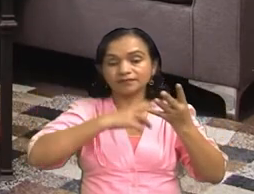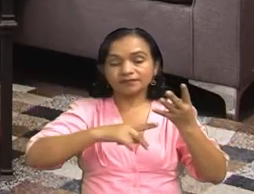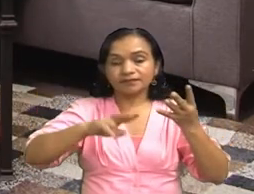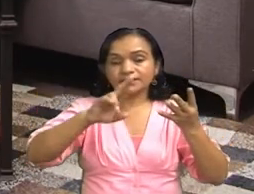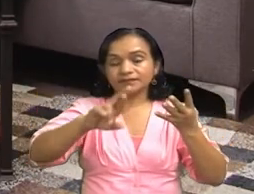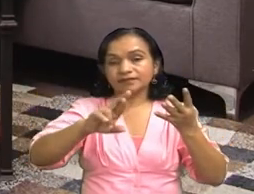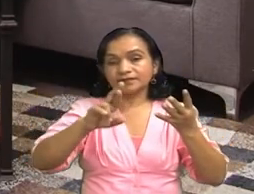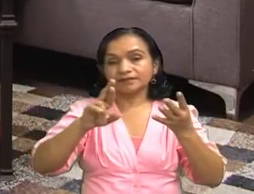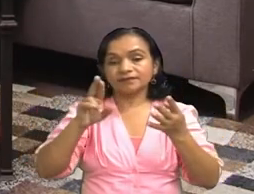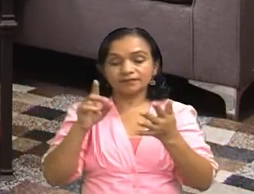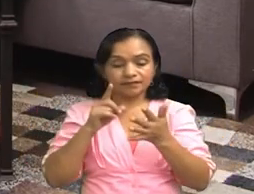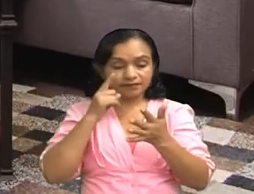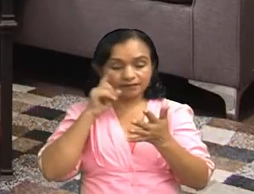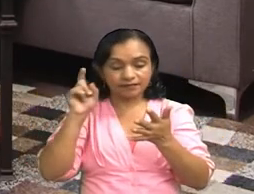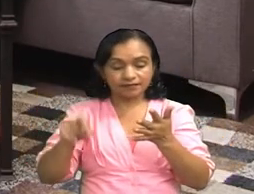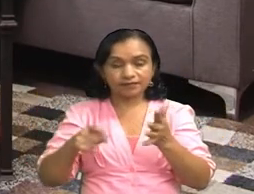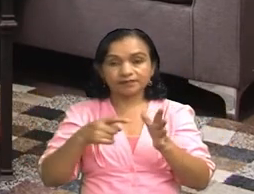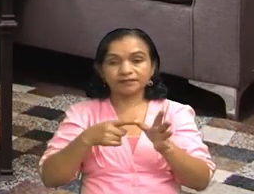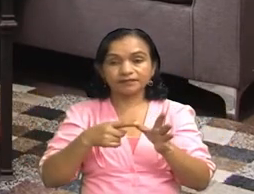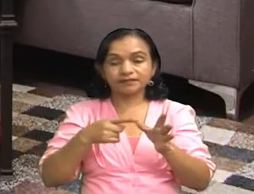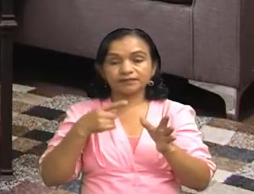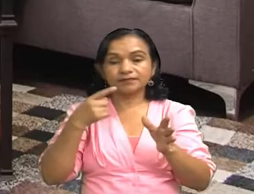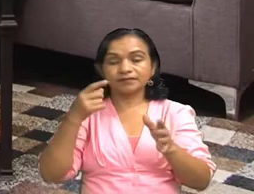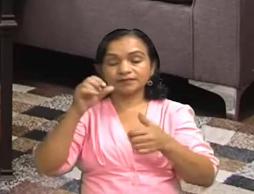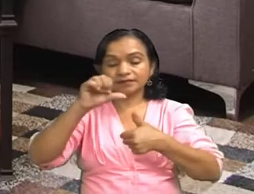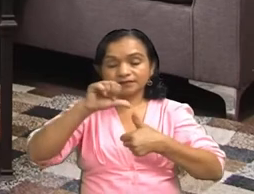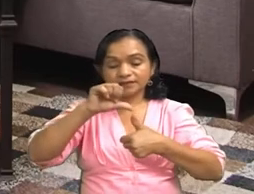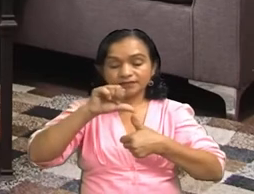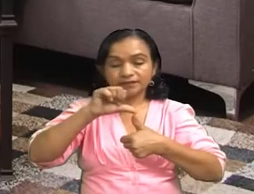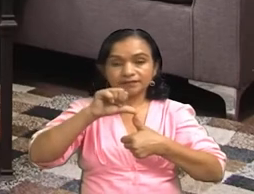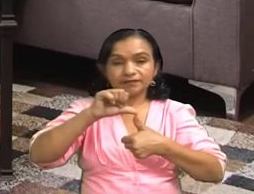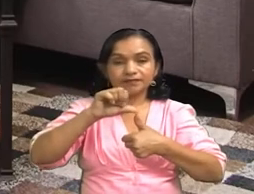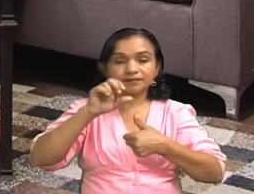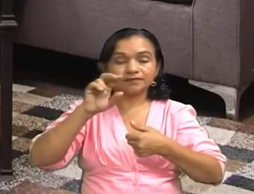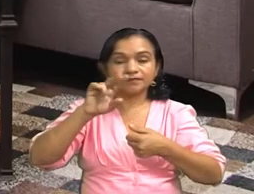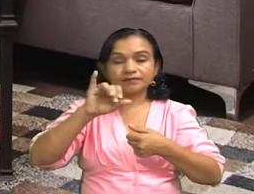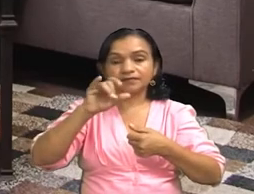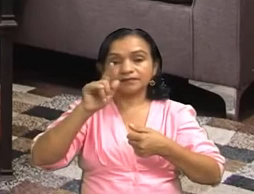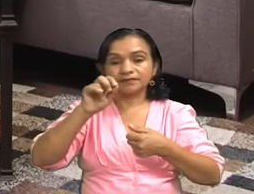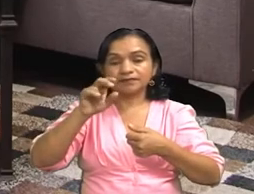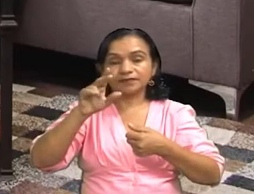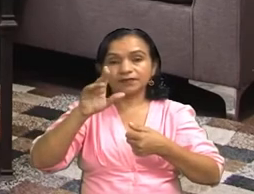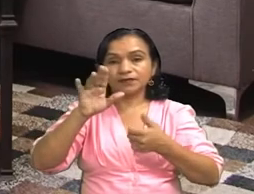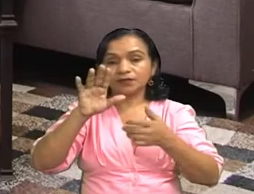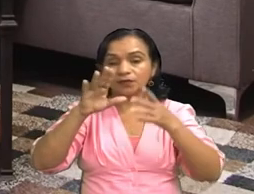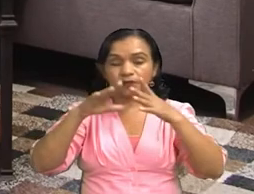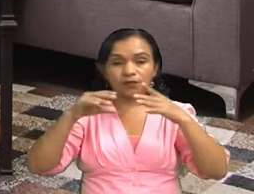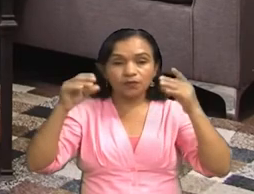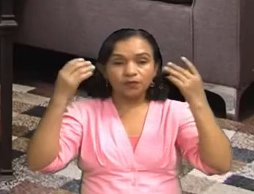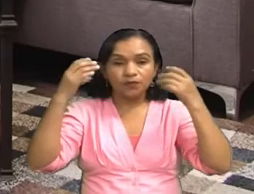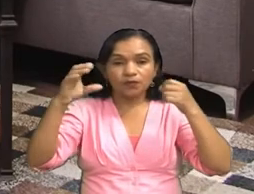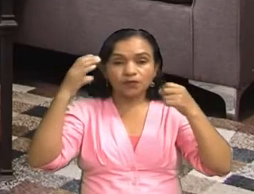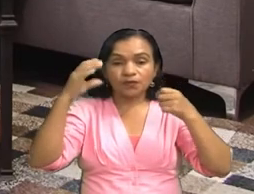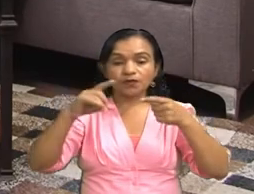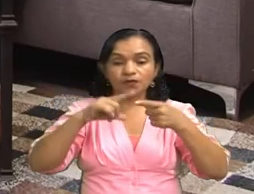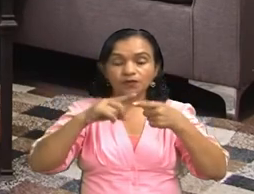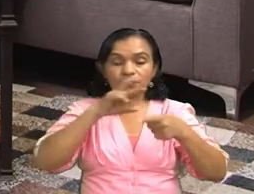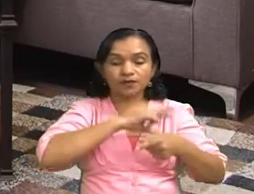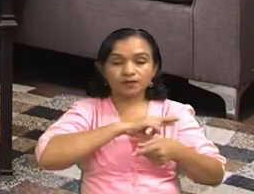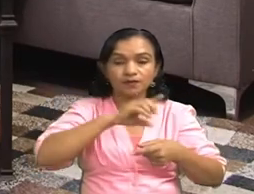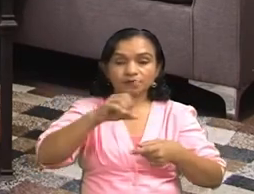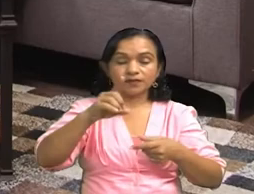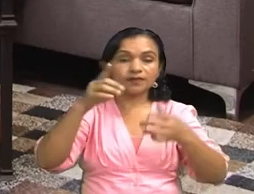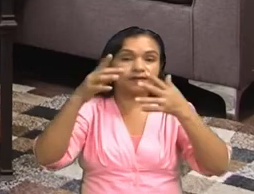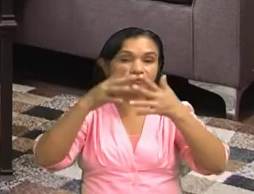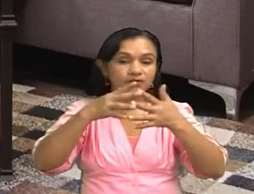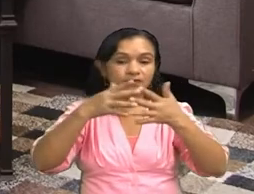Rico. Tailandia. Taiwán. Centroamérica. Vietnam. Hong Kong. Colombia, República Dominicana y los